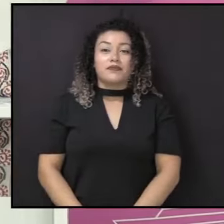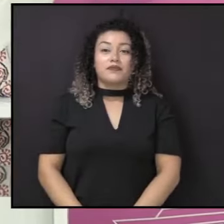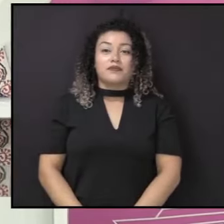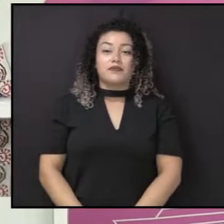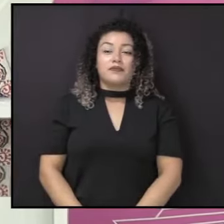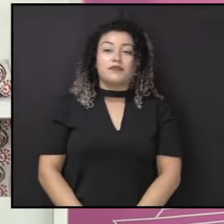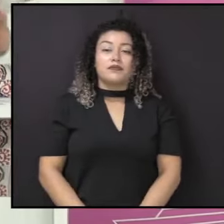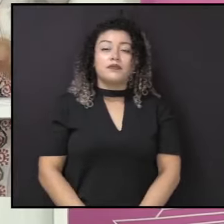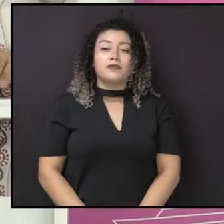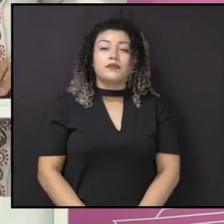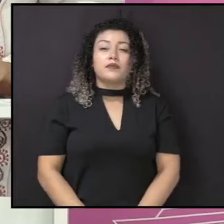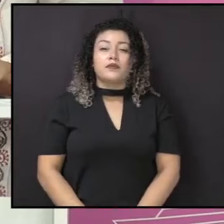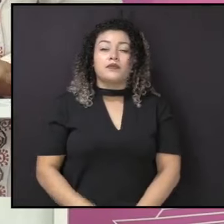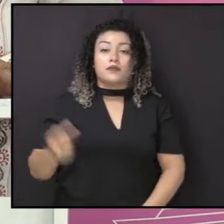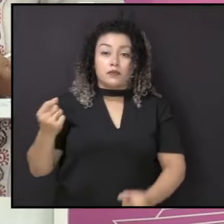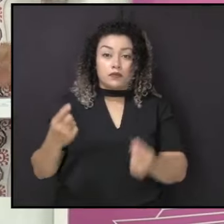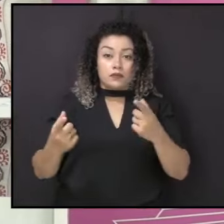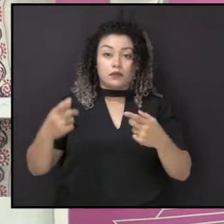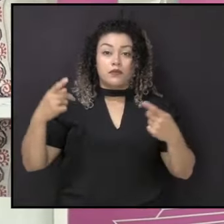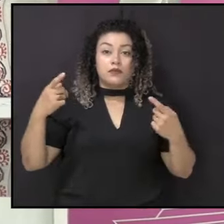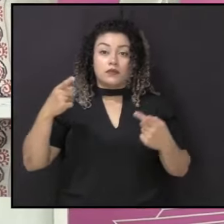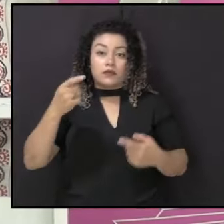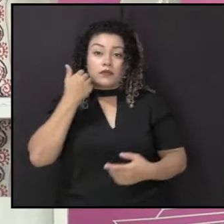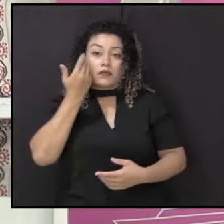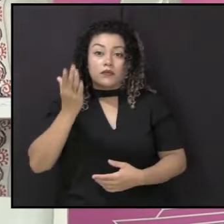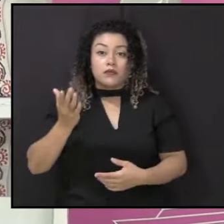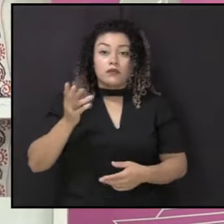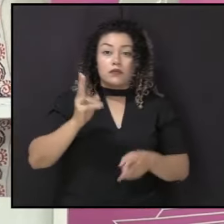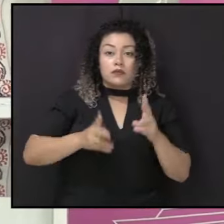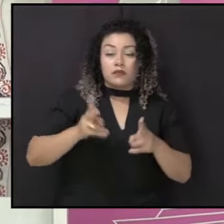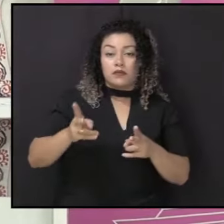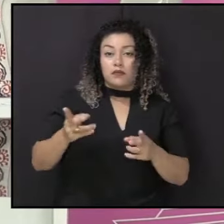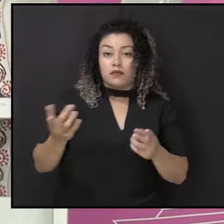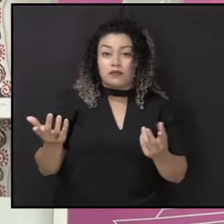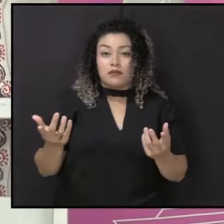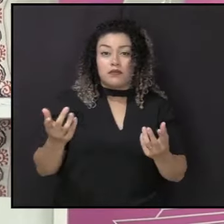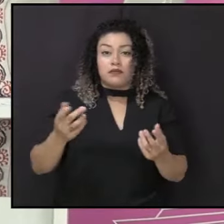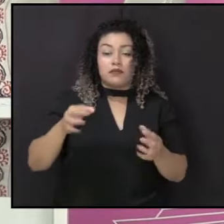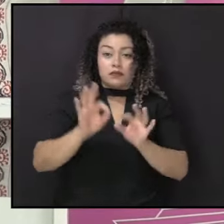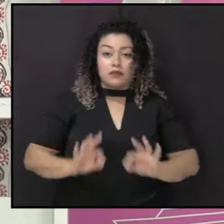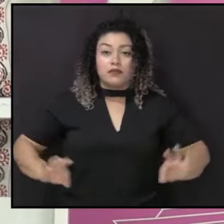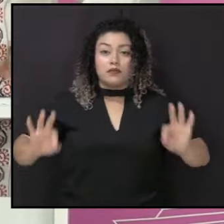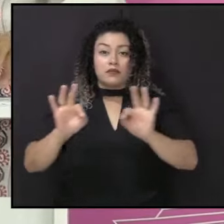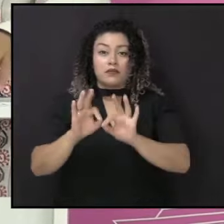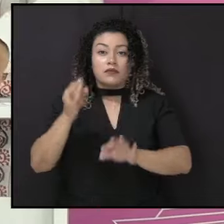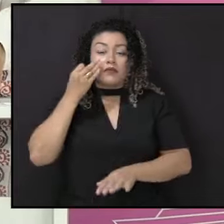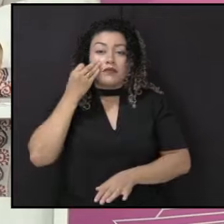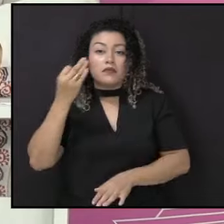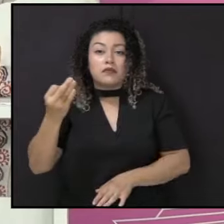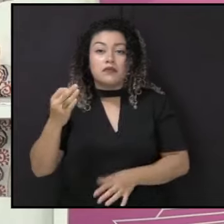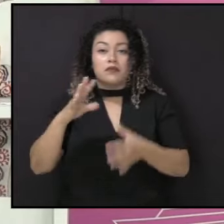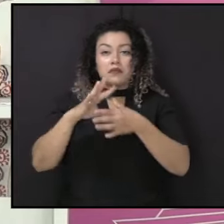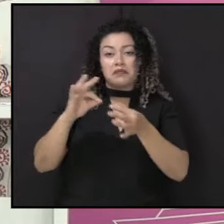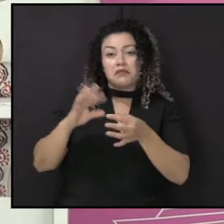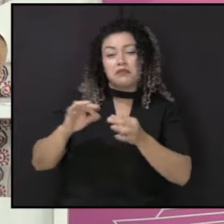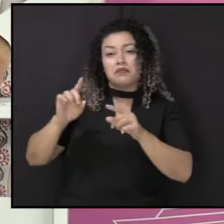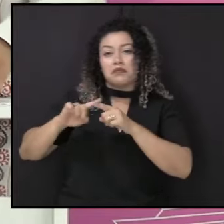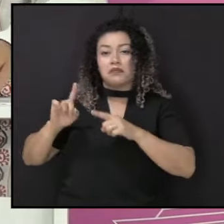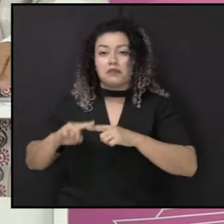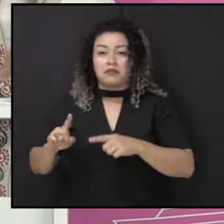en caso de que alguna de las participantes hiciera alusión de su compañera, sin embargo, pueden utilizar también su tiempo para continuar con